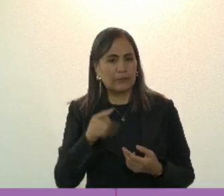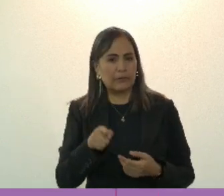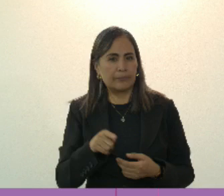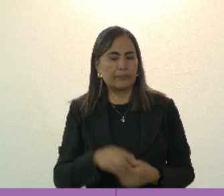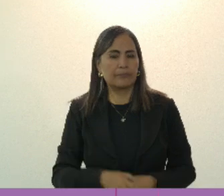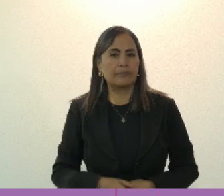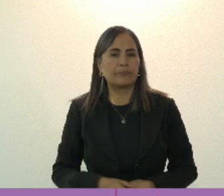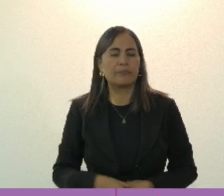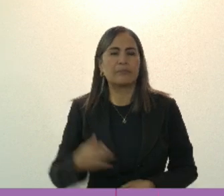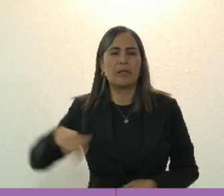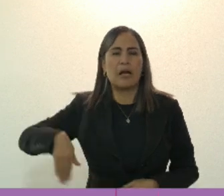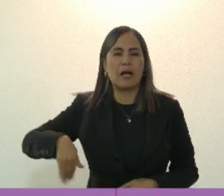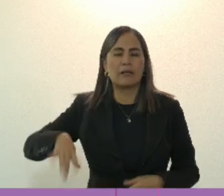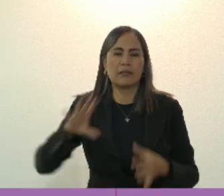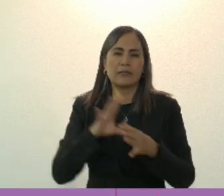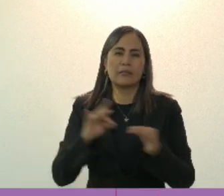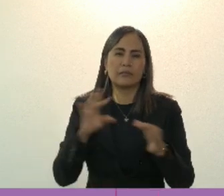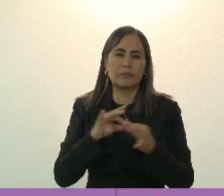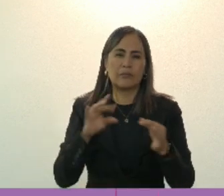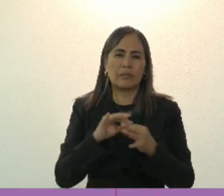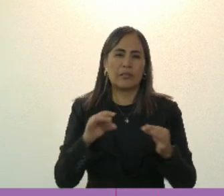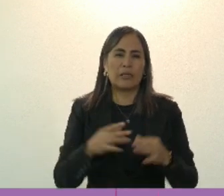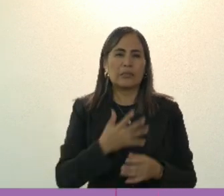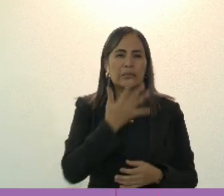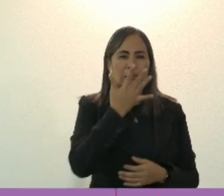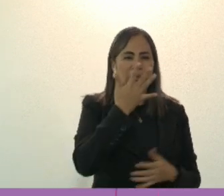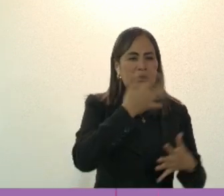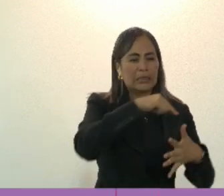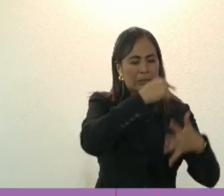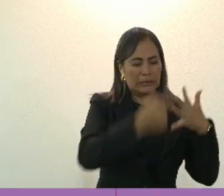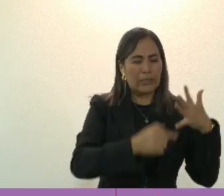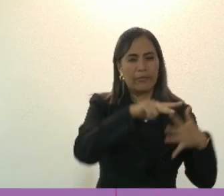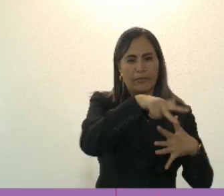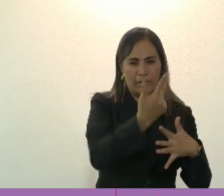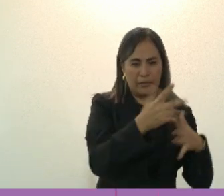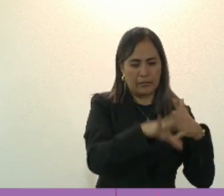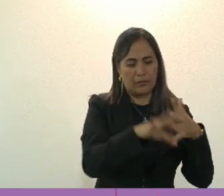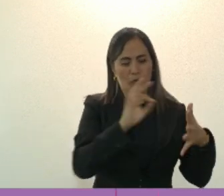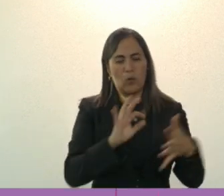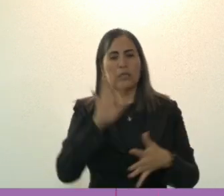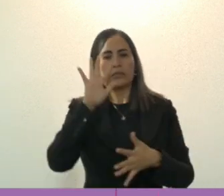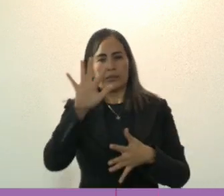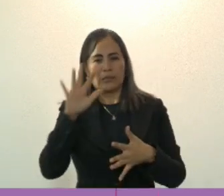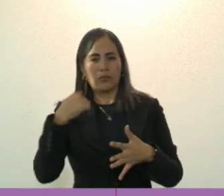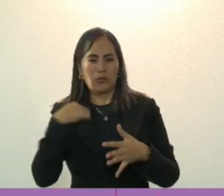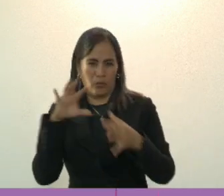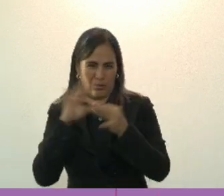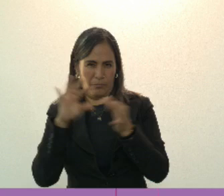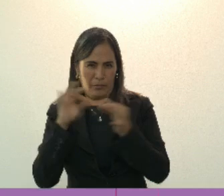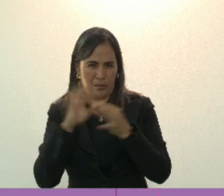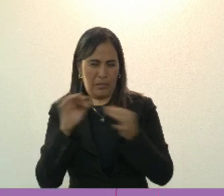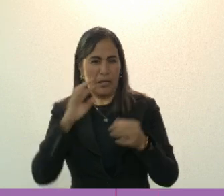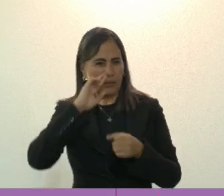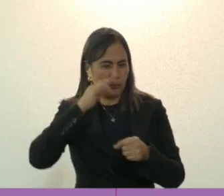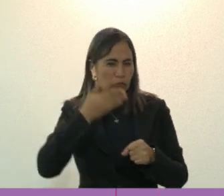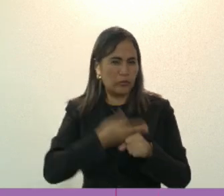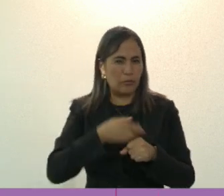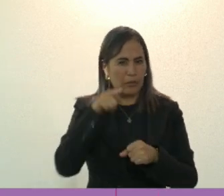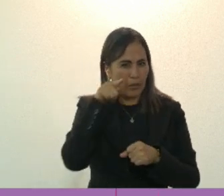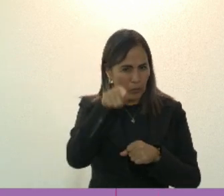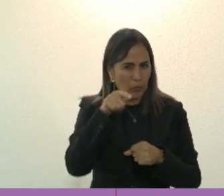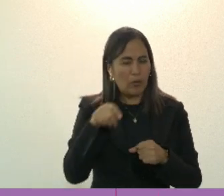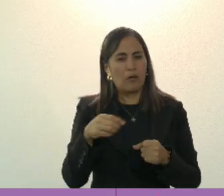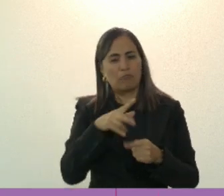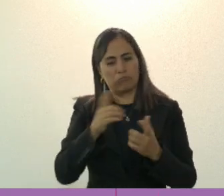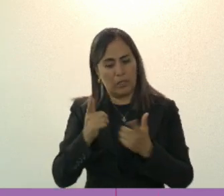Acuerden lo que les comenté del 5 y el 13 de los lineamientos generales. Es responsabilidad, es fincamiento de responsabilidad